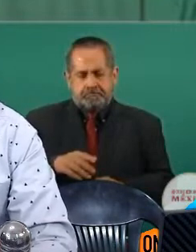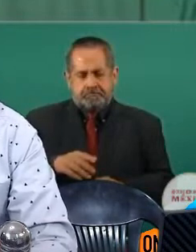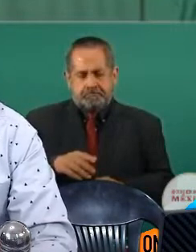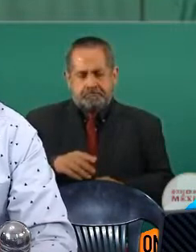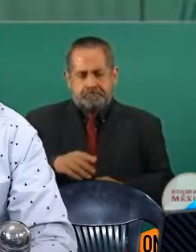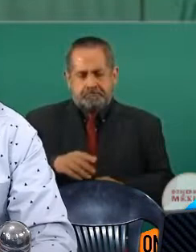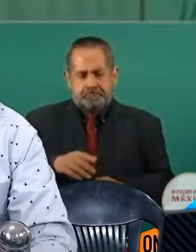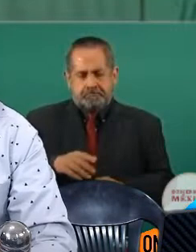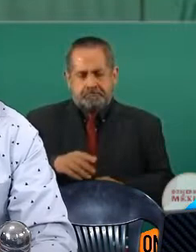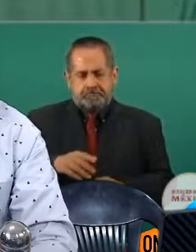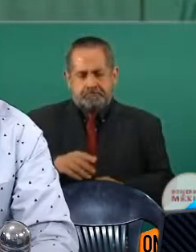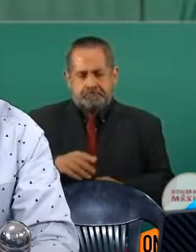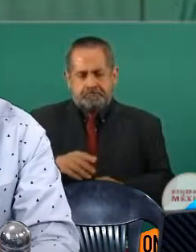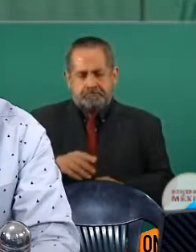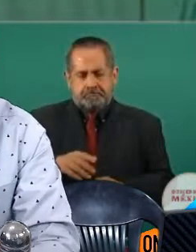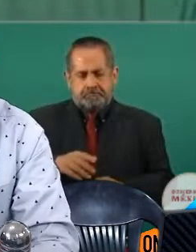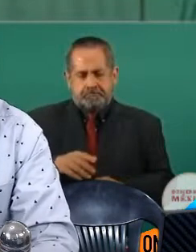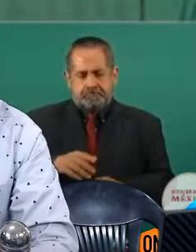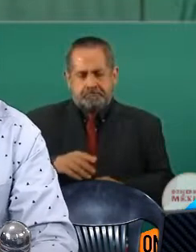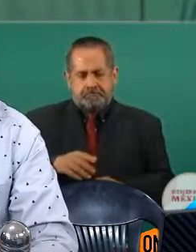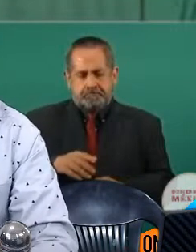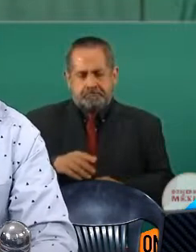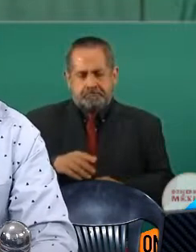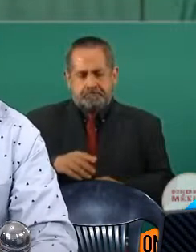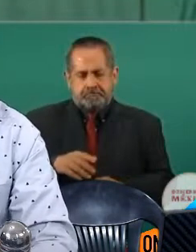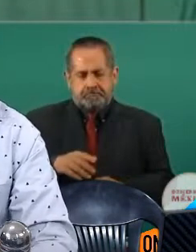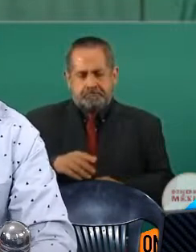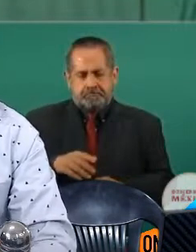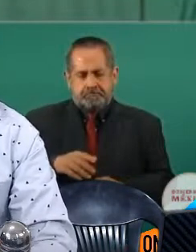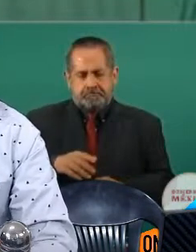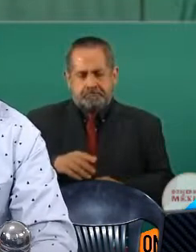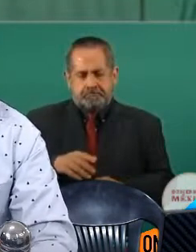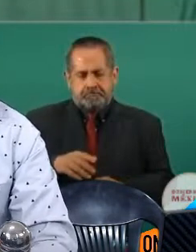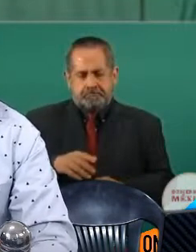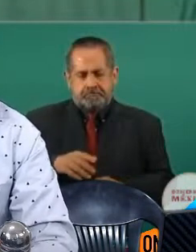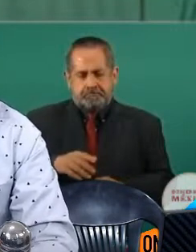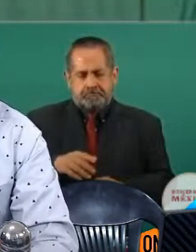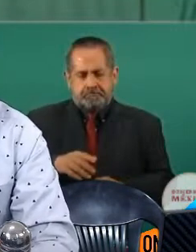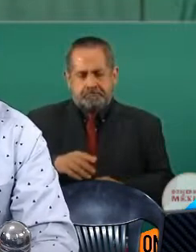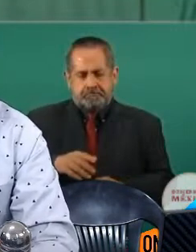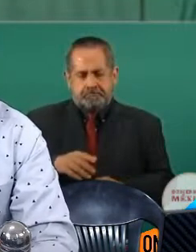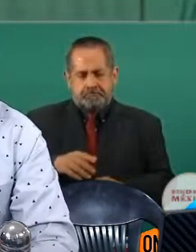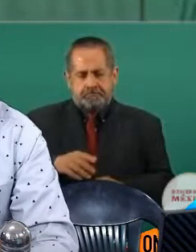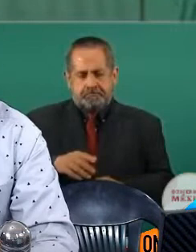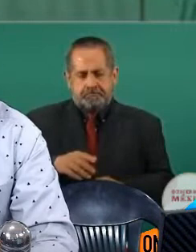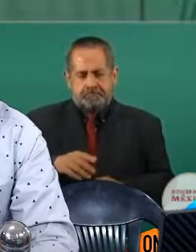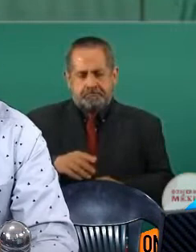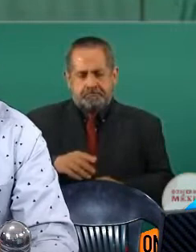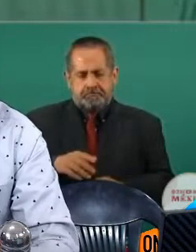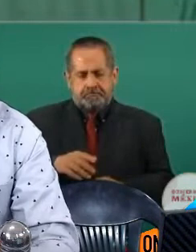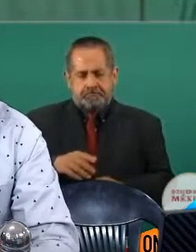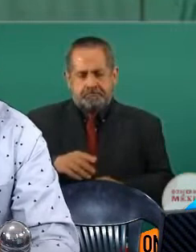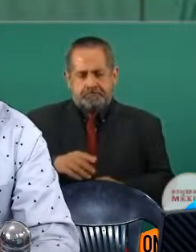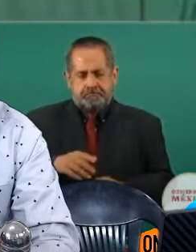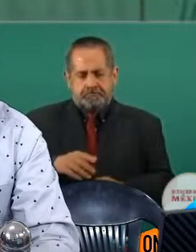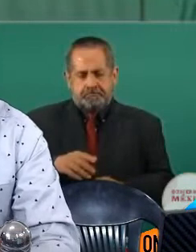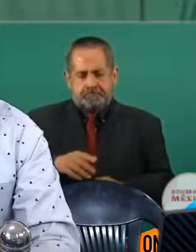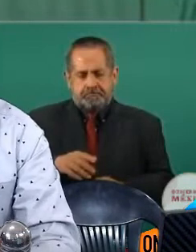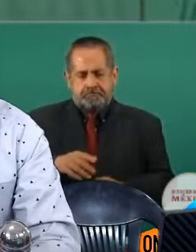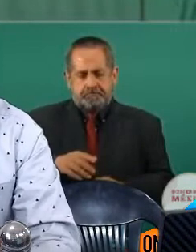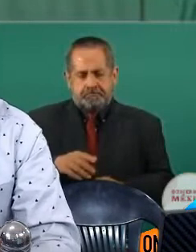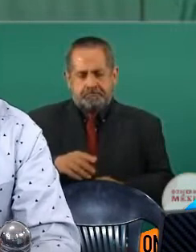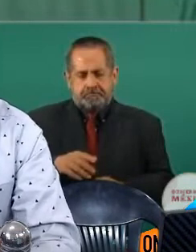profesionalismo al no revisar la información que sacaron